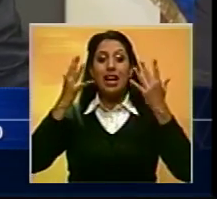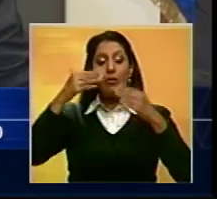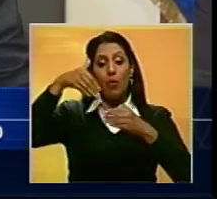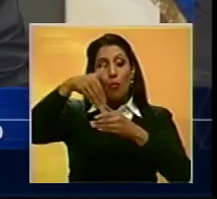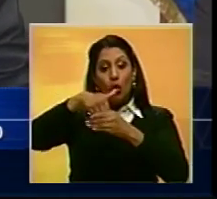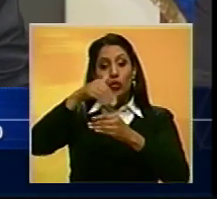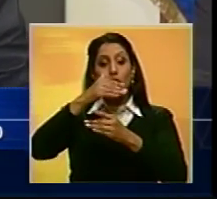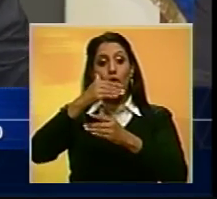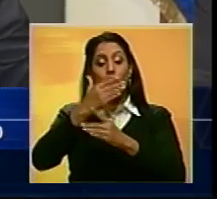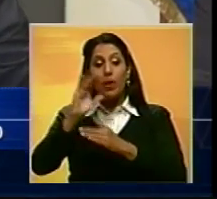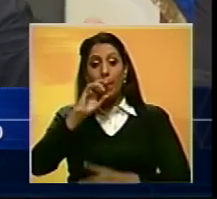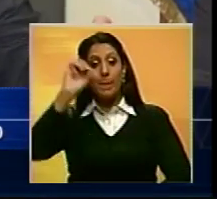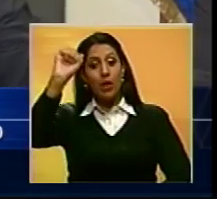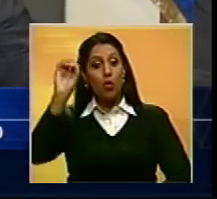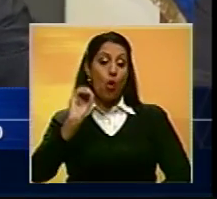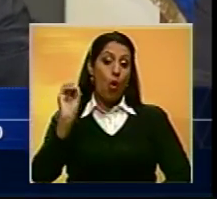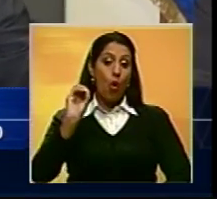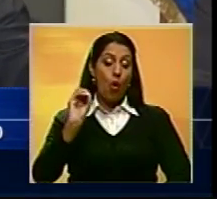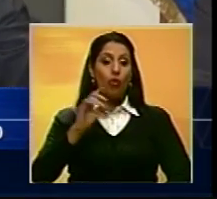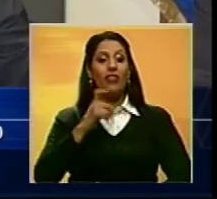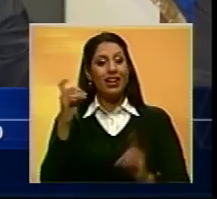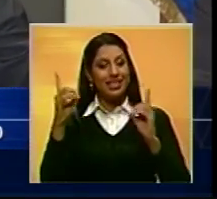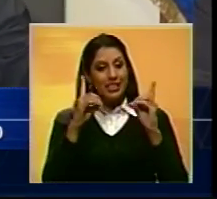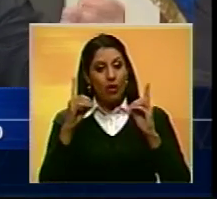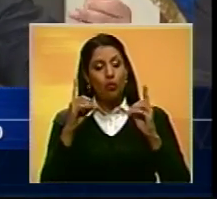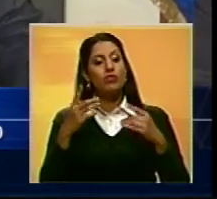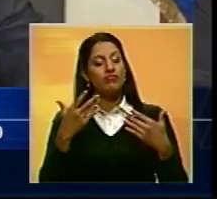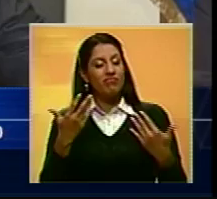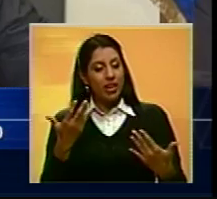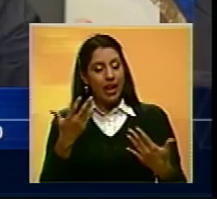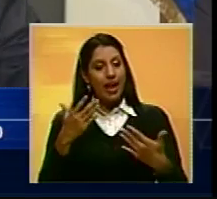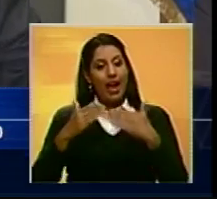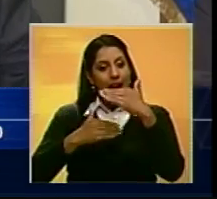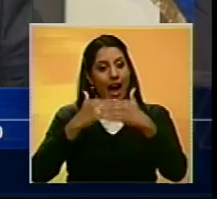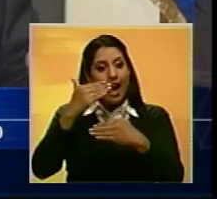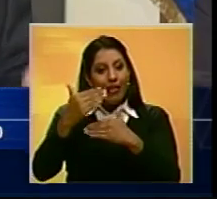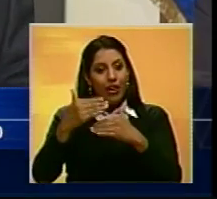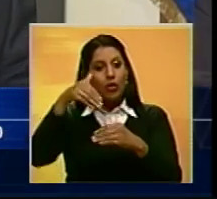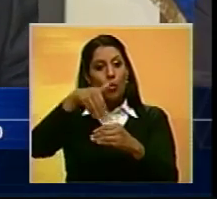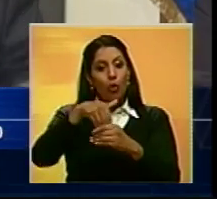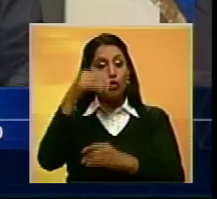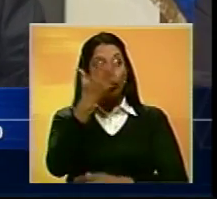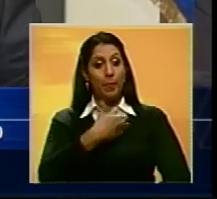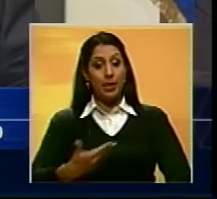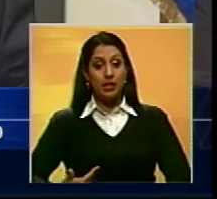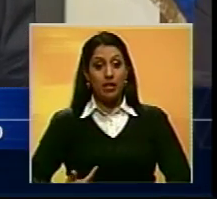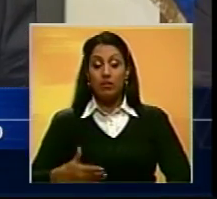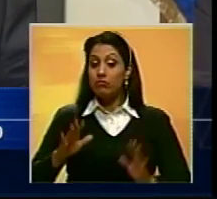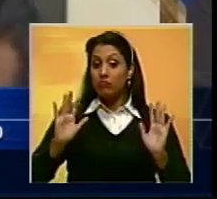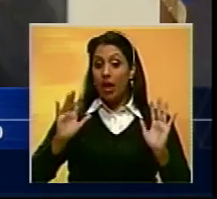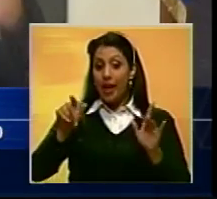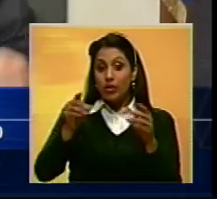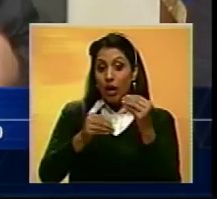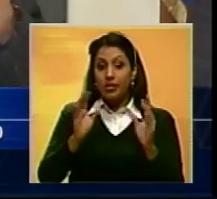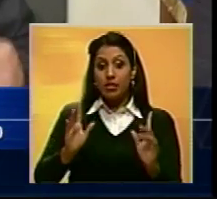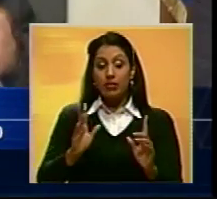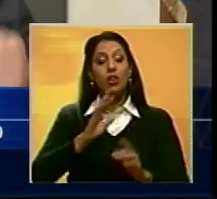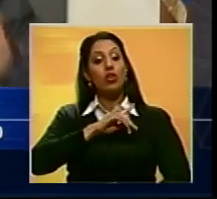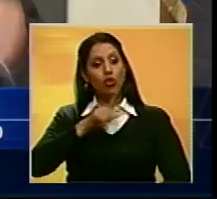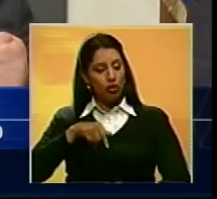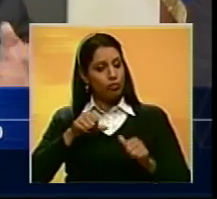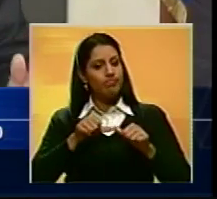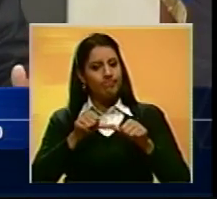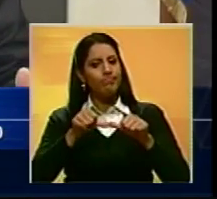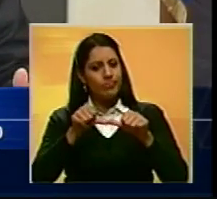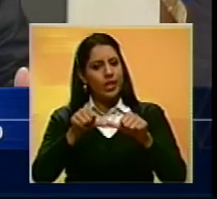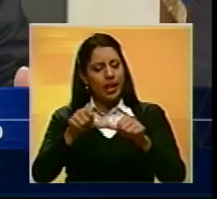referendo revocatorio o que discutamos ciertamente el adelanto de elecciones presidenciales. De eso se trata. vamos a seguir